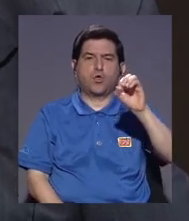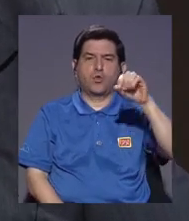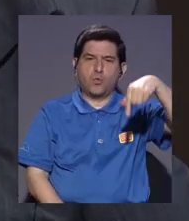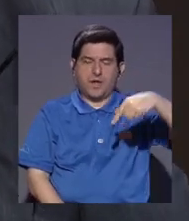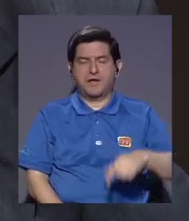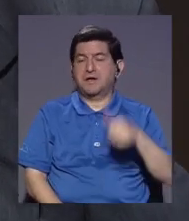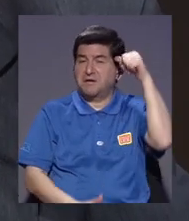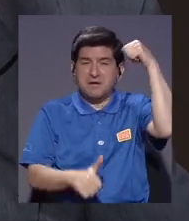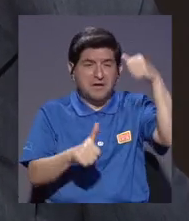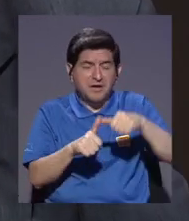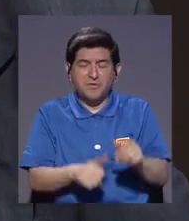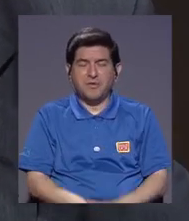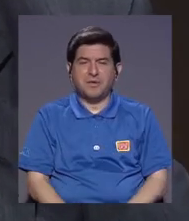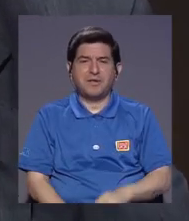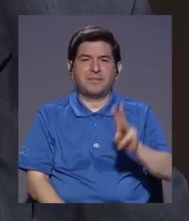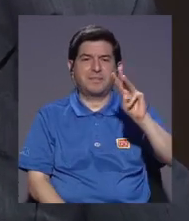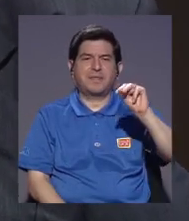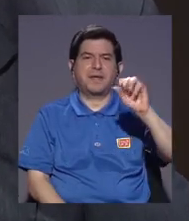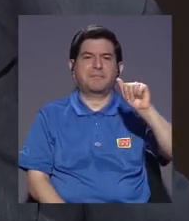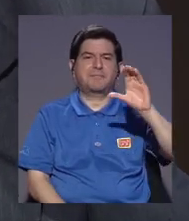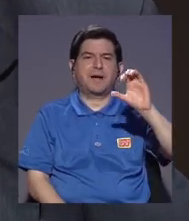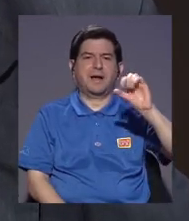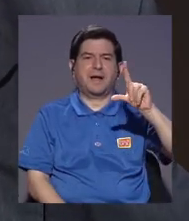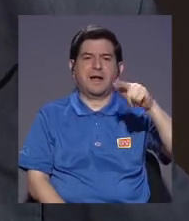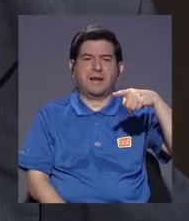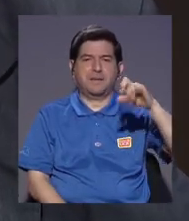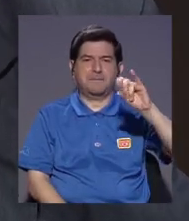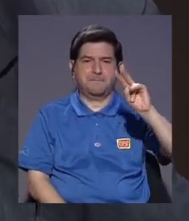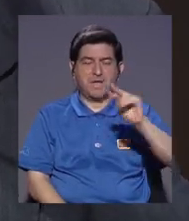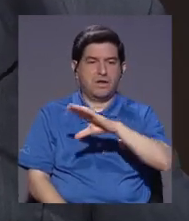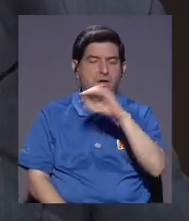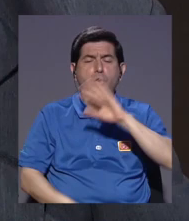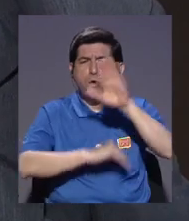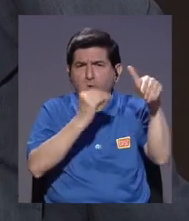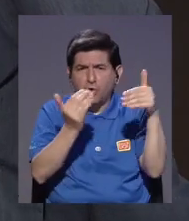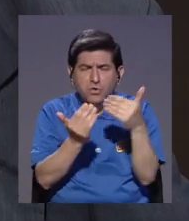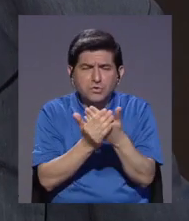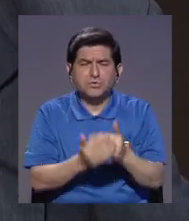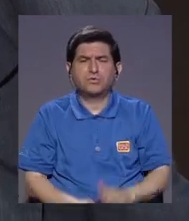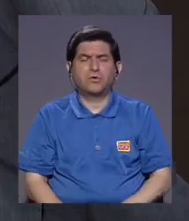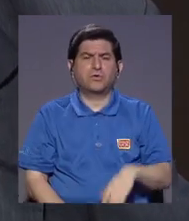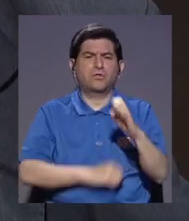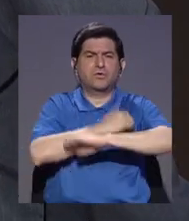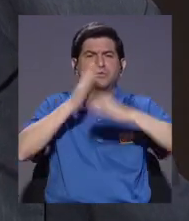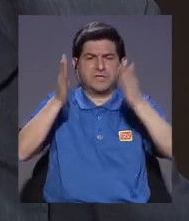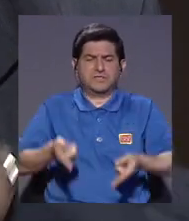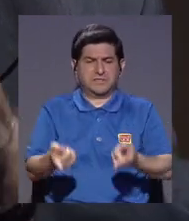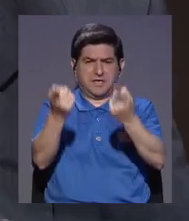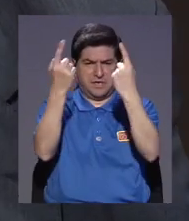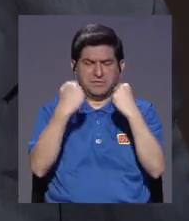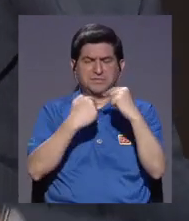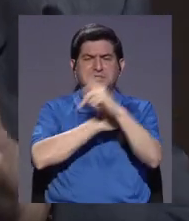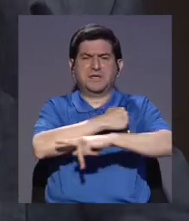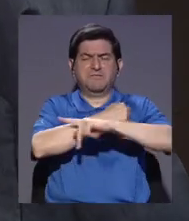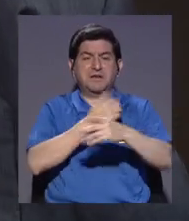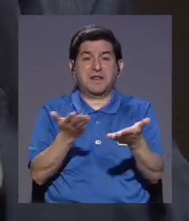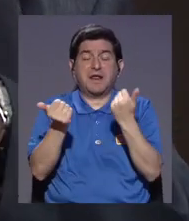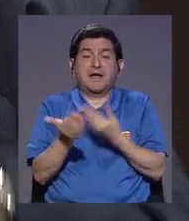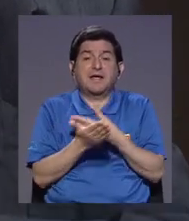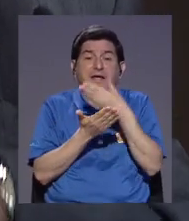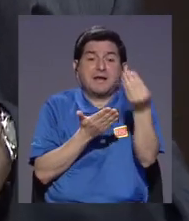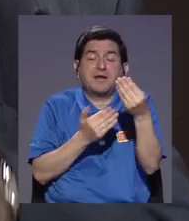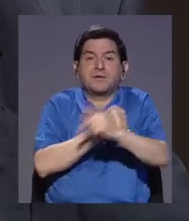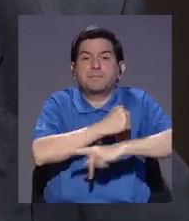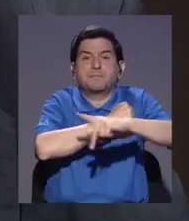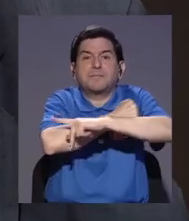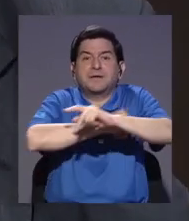y él quien no se acuerde de mcalpine o no sea fuerte de todos los extranjeros que vinieron aquí a querer